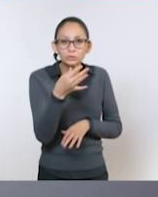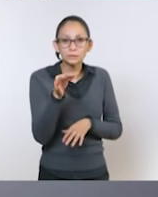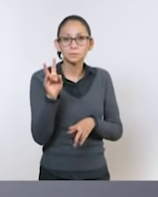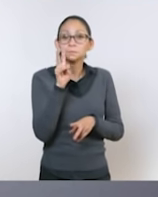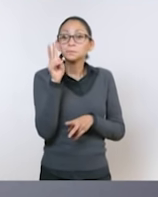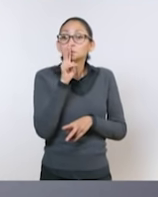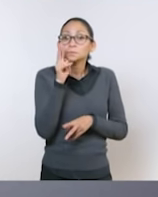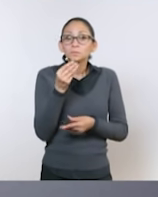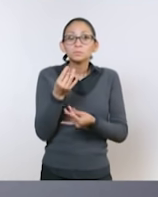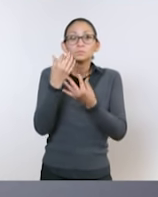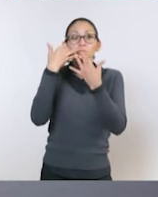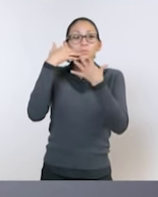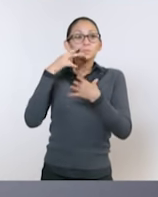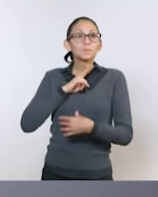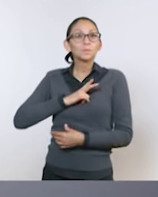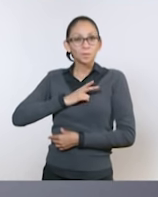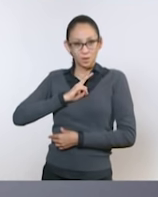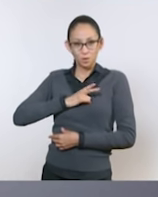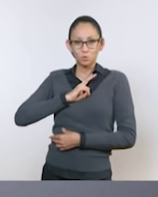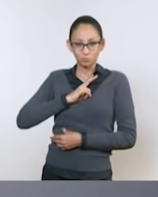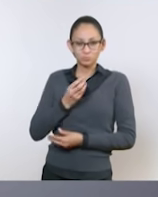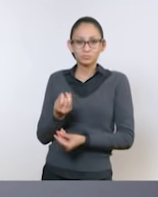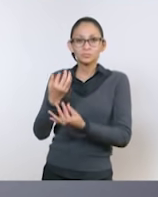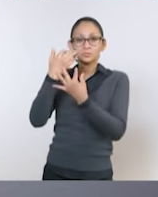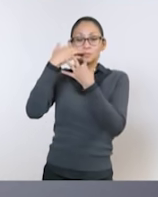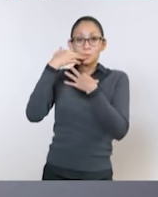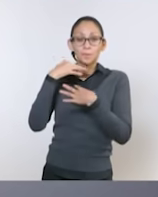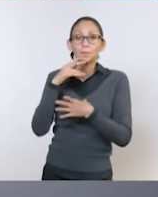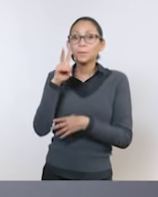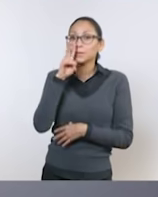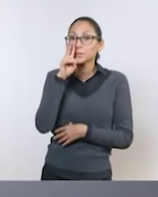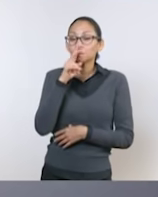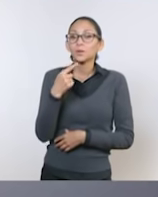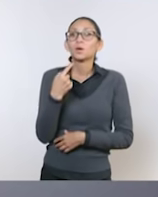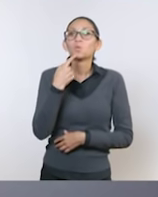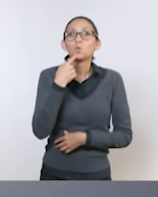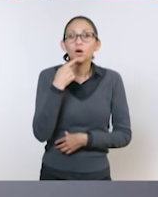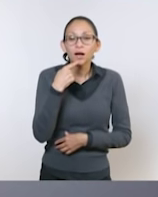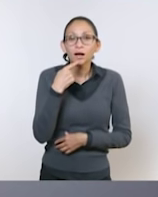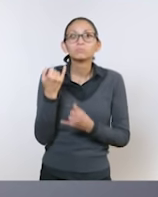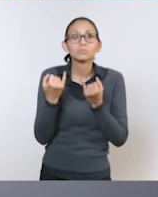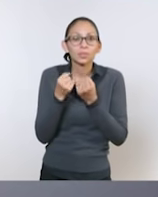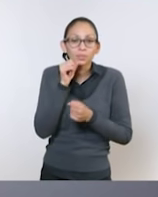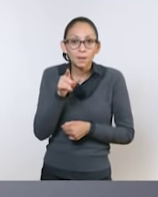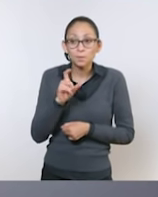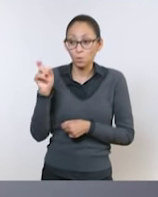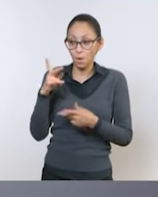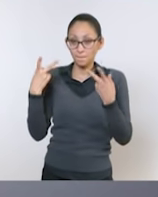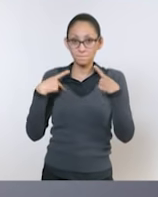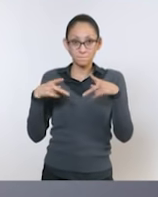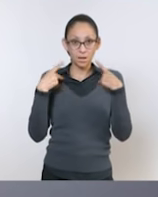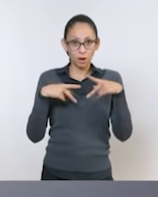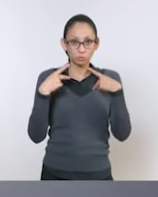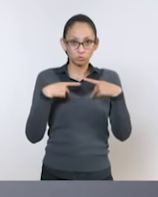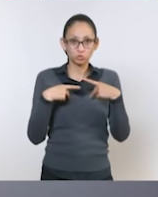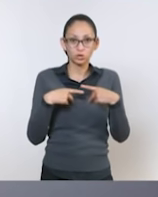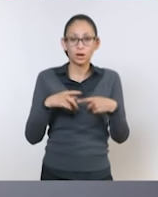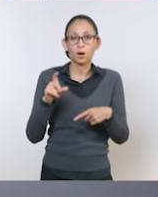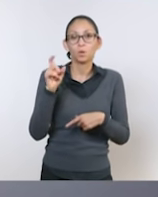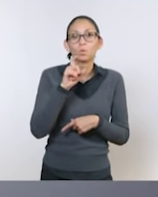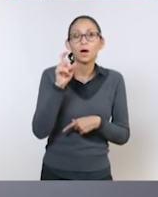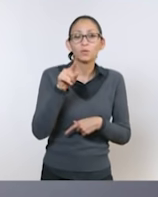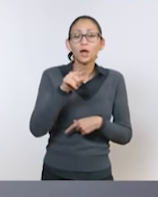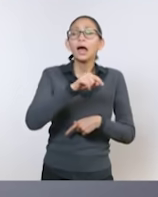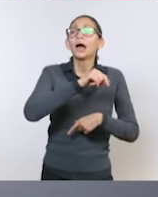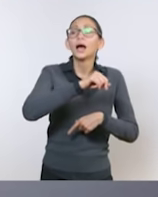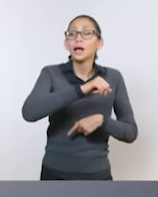virus que frecuentemente se combinan con las bacterias que entran por la nariz o por la boca cuando una persona enferma